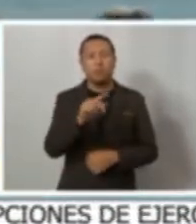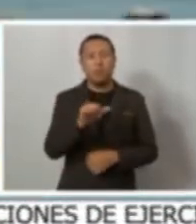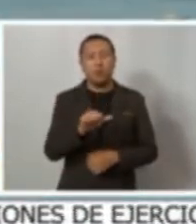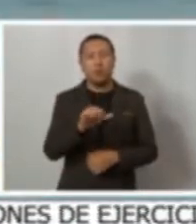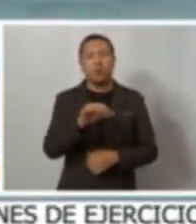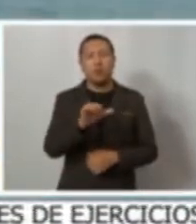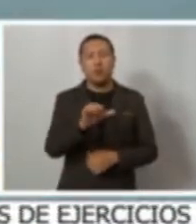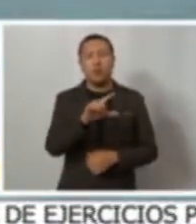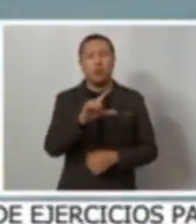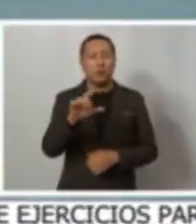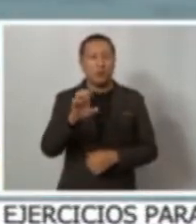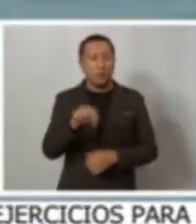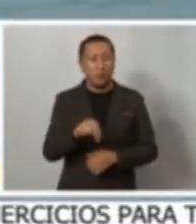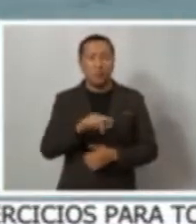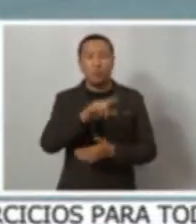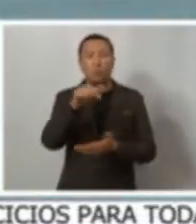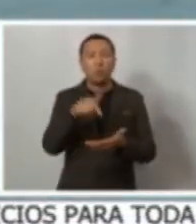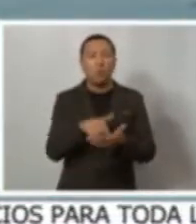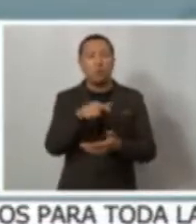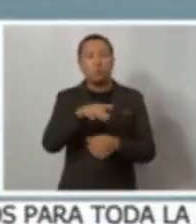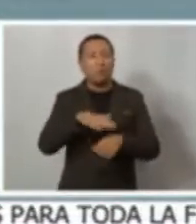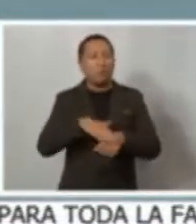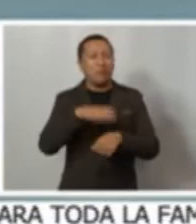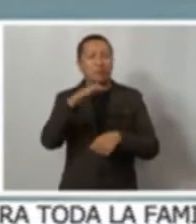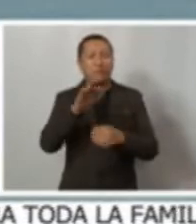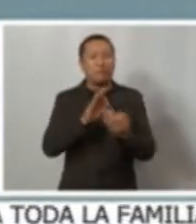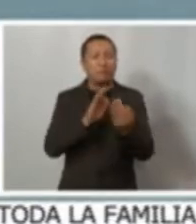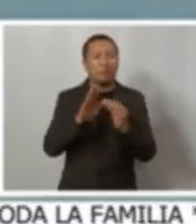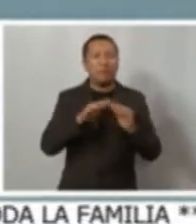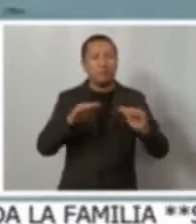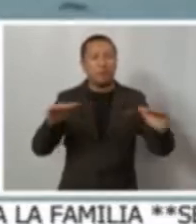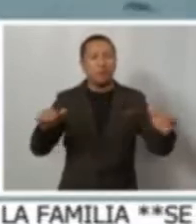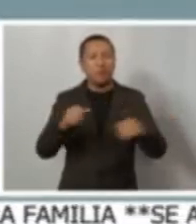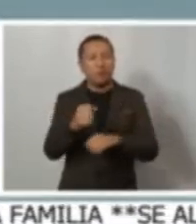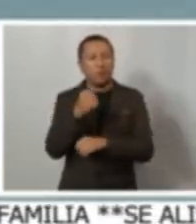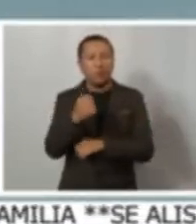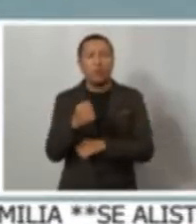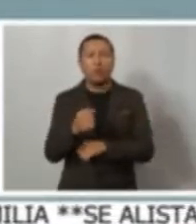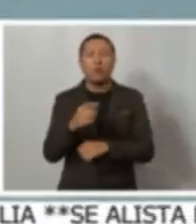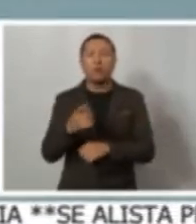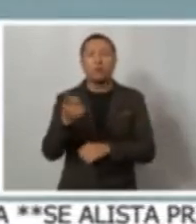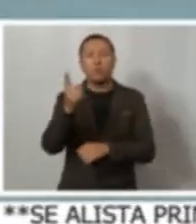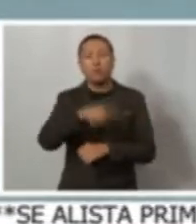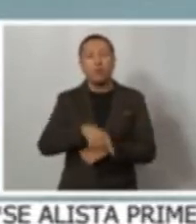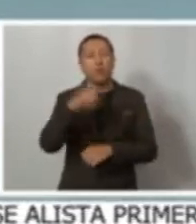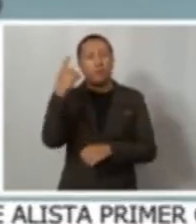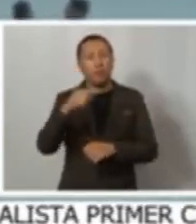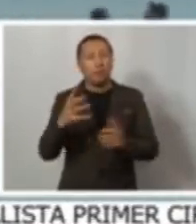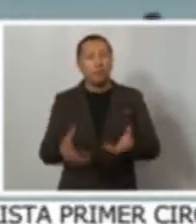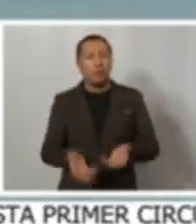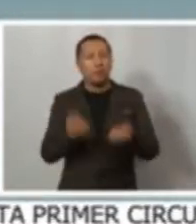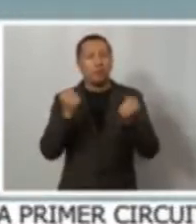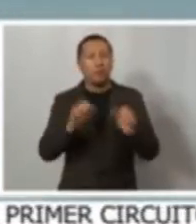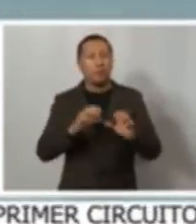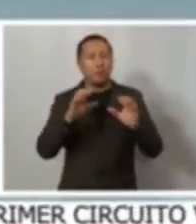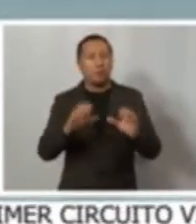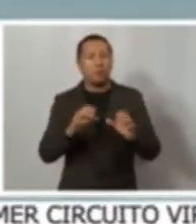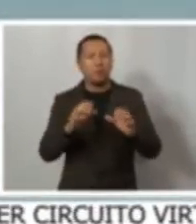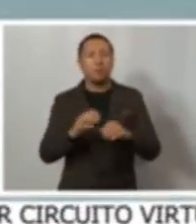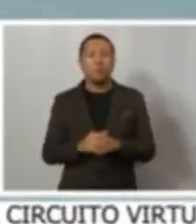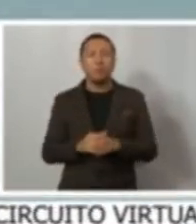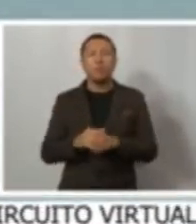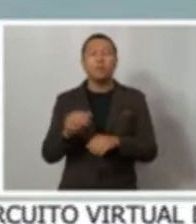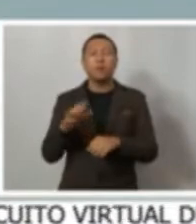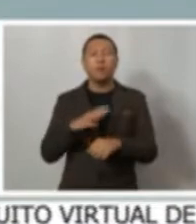puntos más vulnerables que tiene Tulum, afirmó el secretario general del ayuntamiento, Enrique Rodríguez Luna. Indicó que ya ingresaron vehículos para evacuar